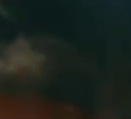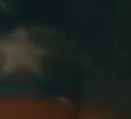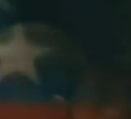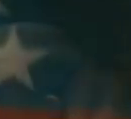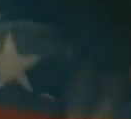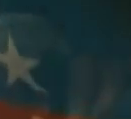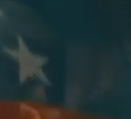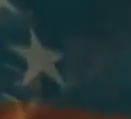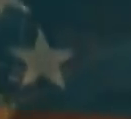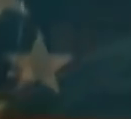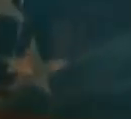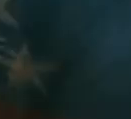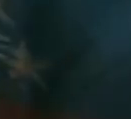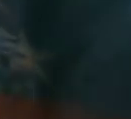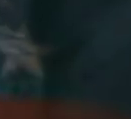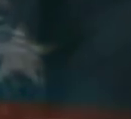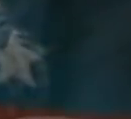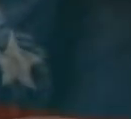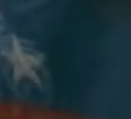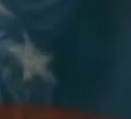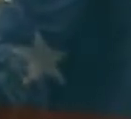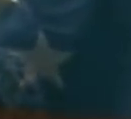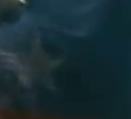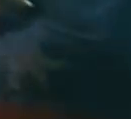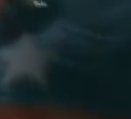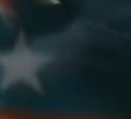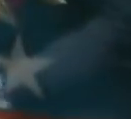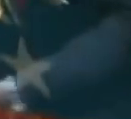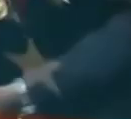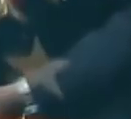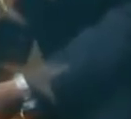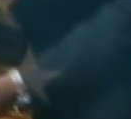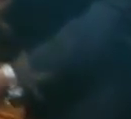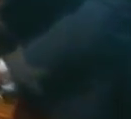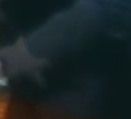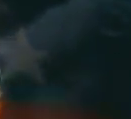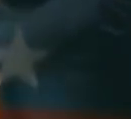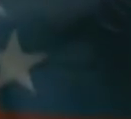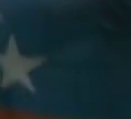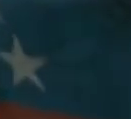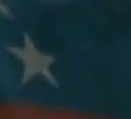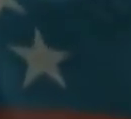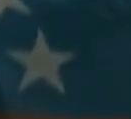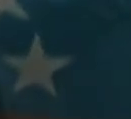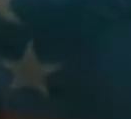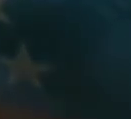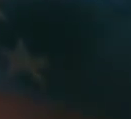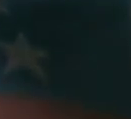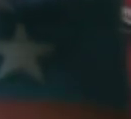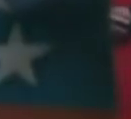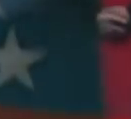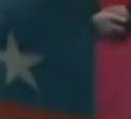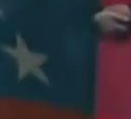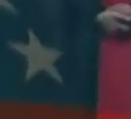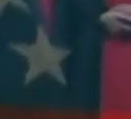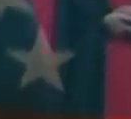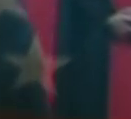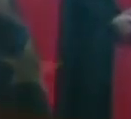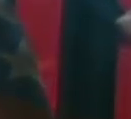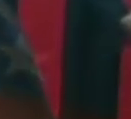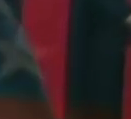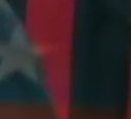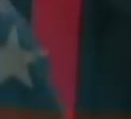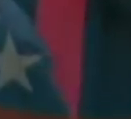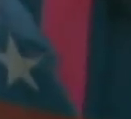esta comisión, Jorge Rodríguez. También precisó el registro electoral para quienes quieran participar en los